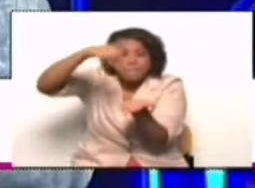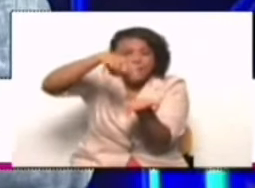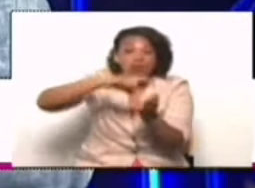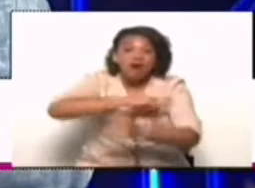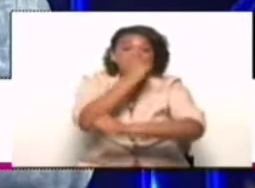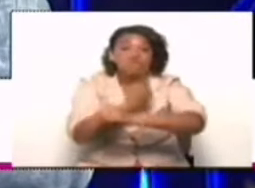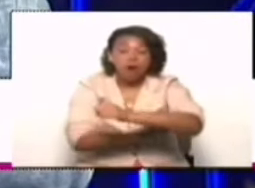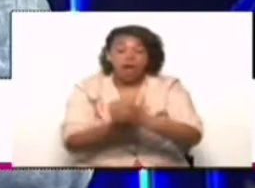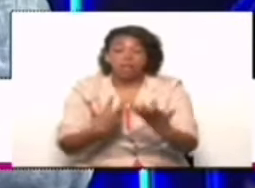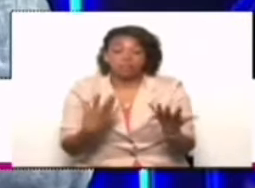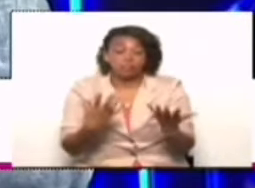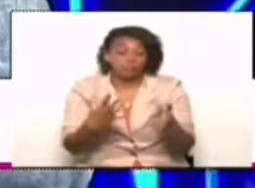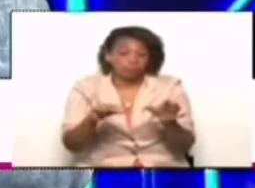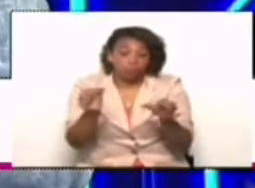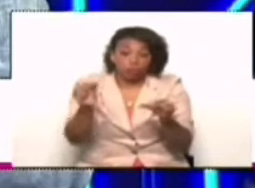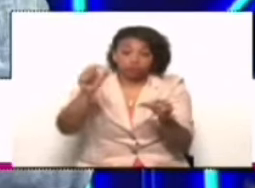fuerte.